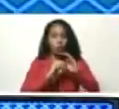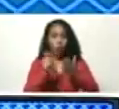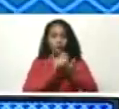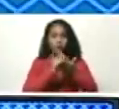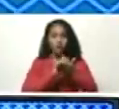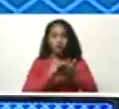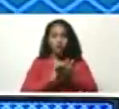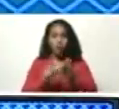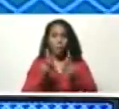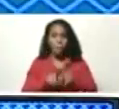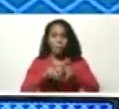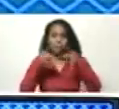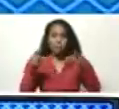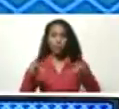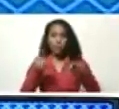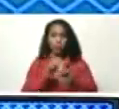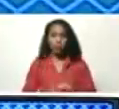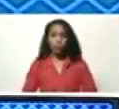escritos, periódicos,